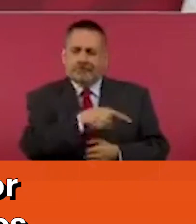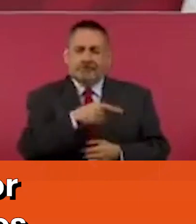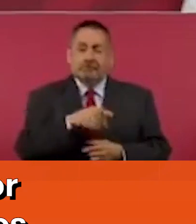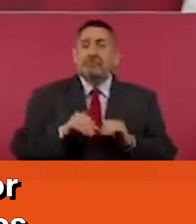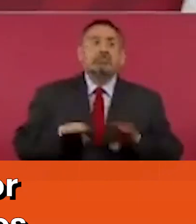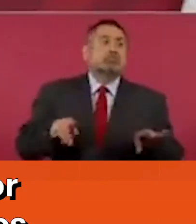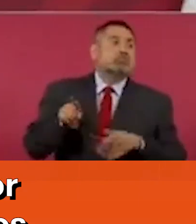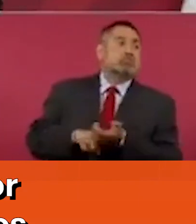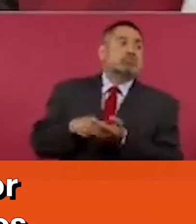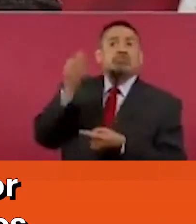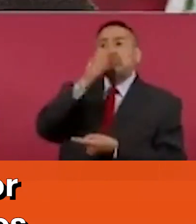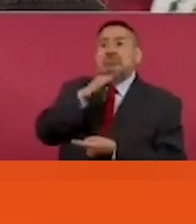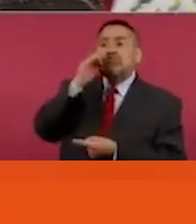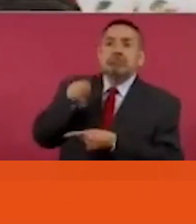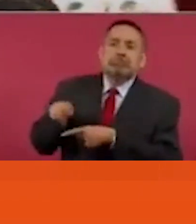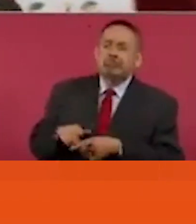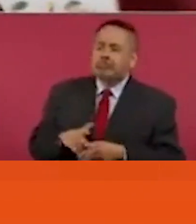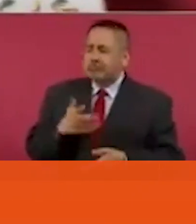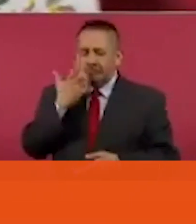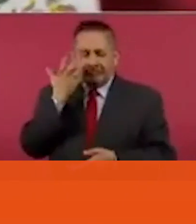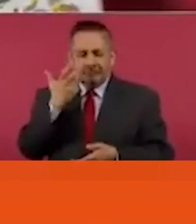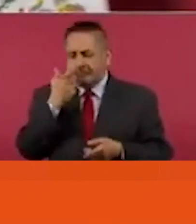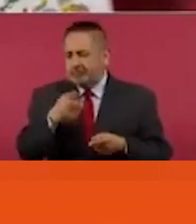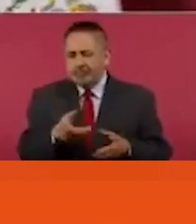Y es muy